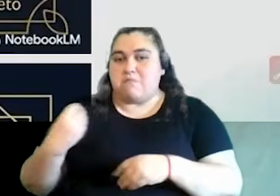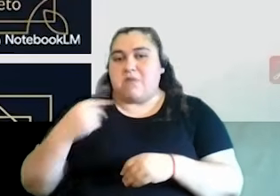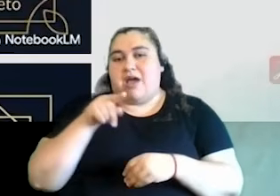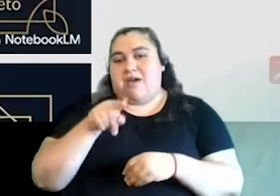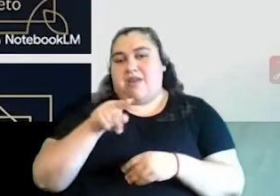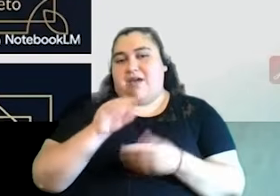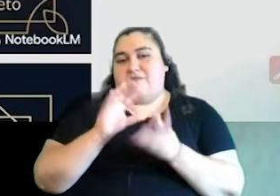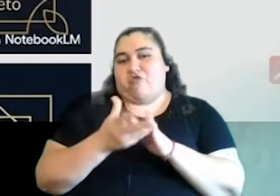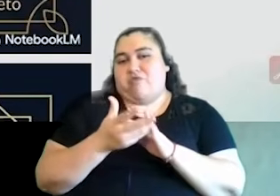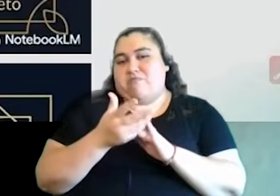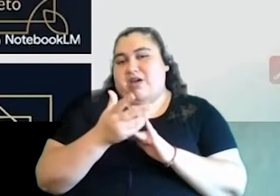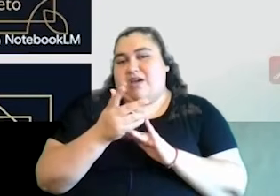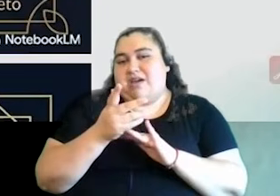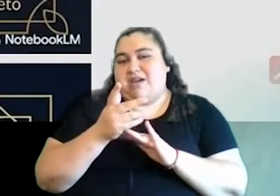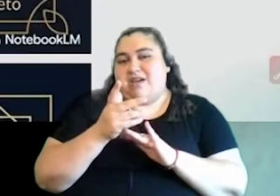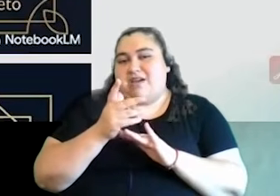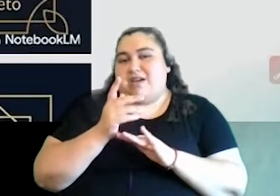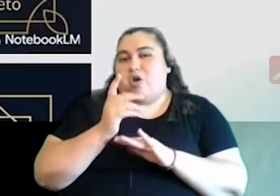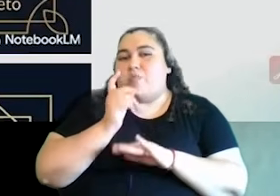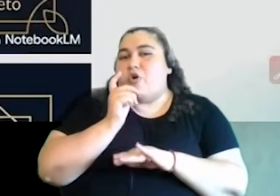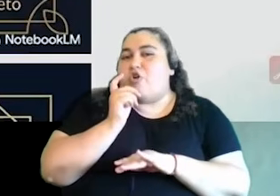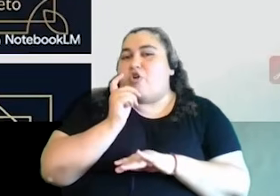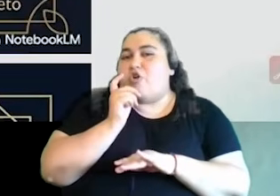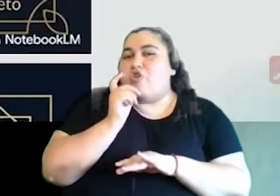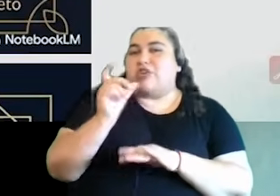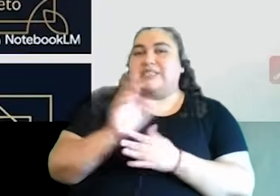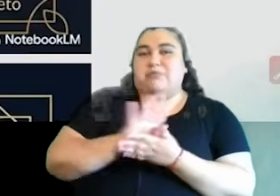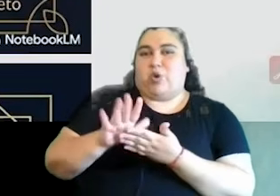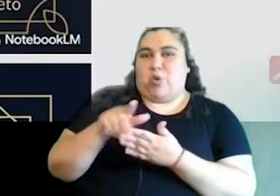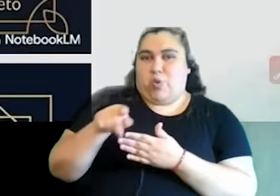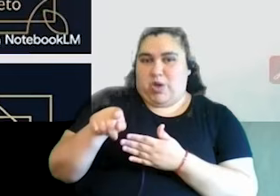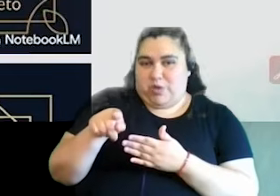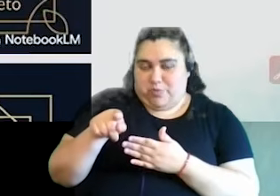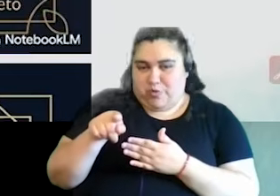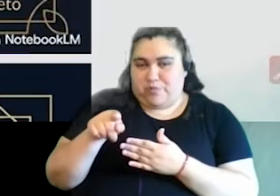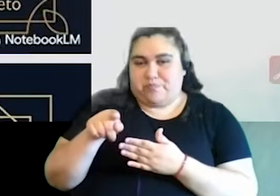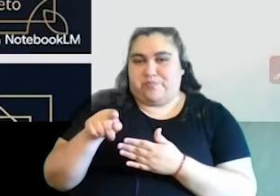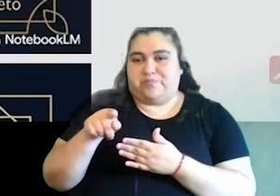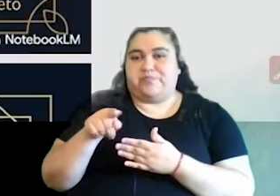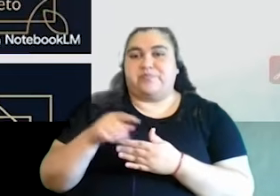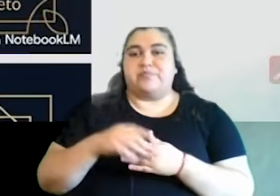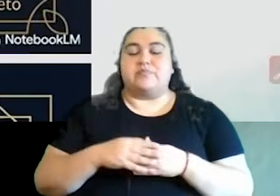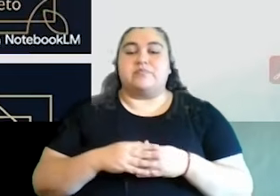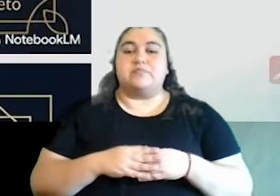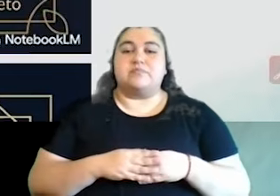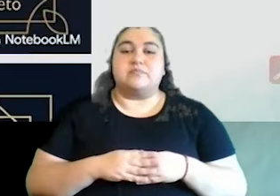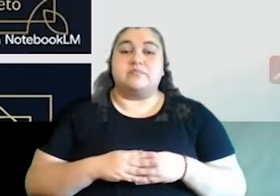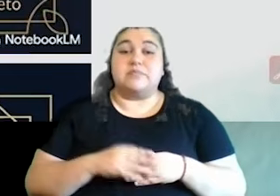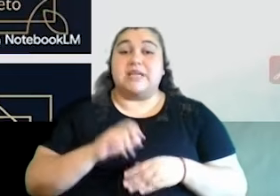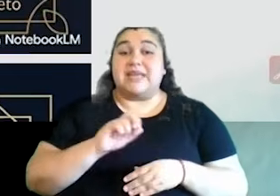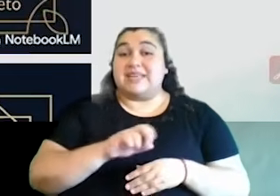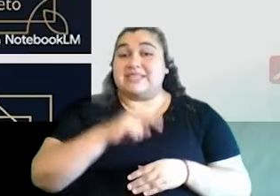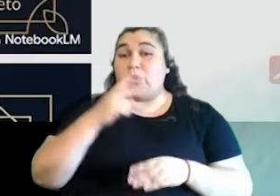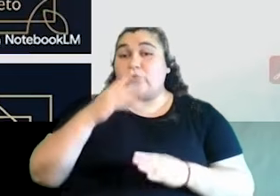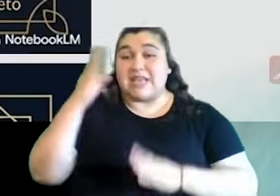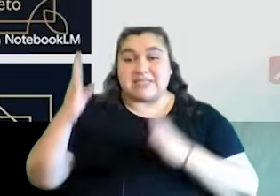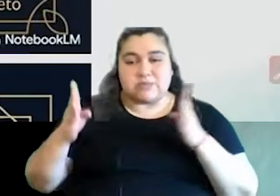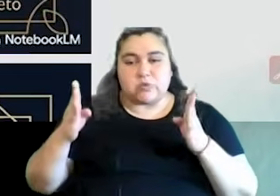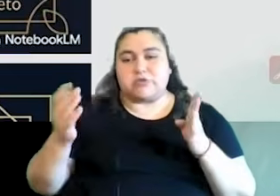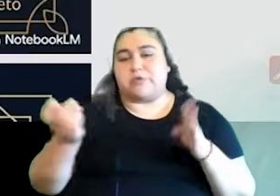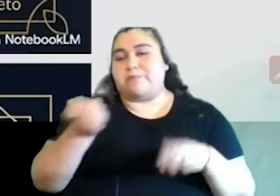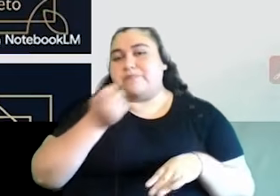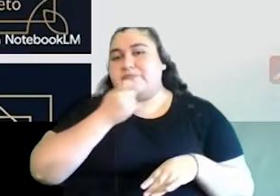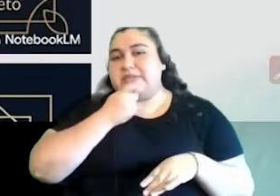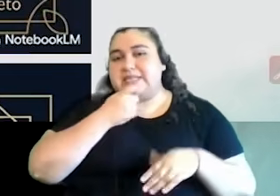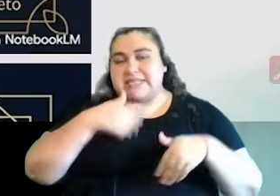concepto en ambos lados. Nos podemos marcar una pequeñita diferencia respecto a facturas apócrifas. La segunda situación es que si por algún motivo